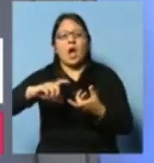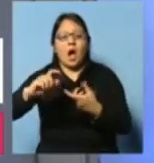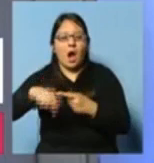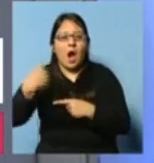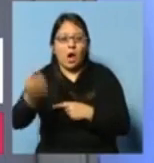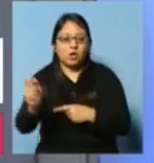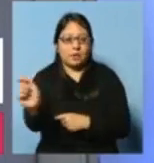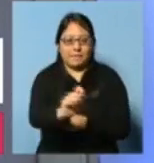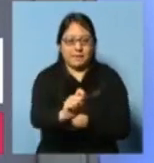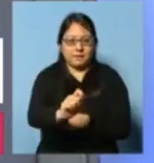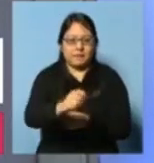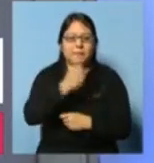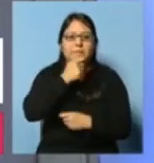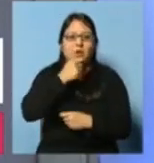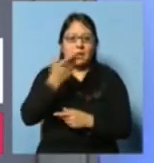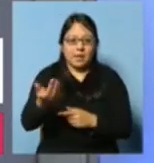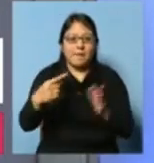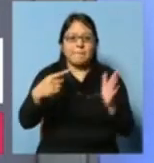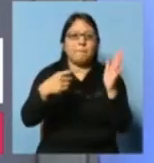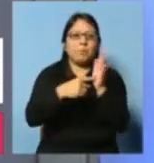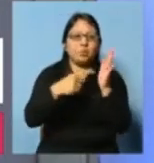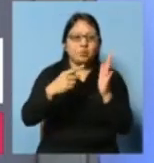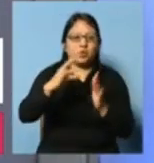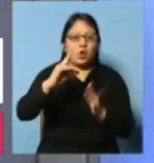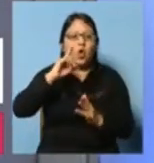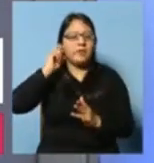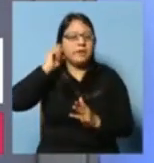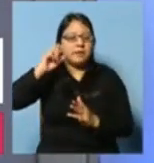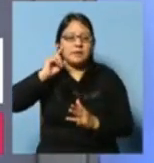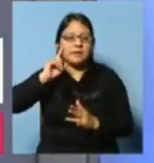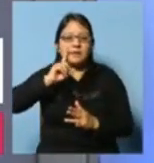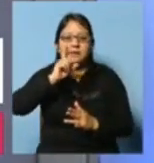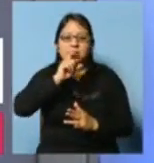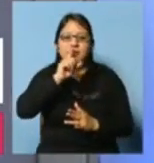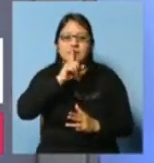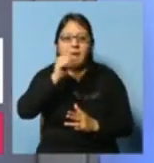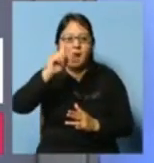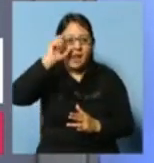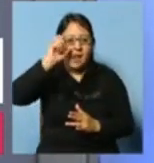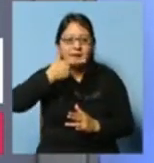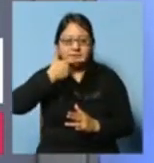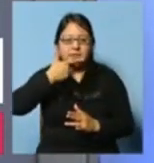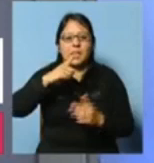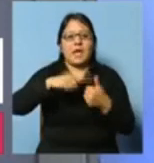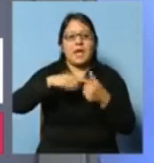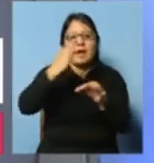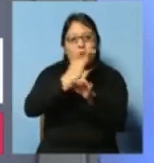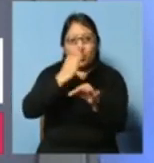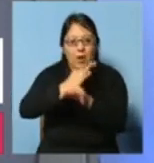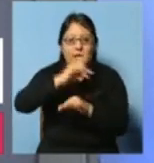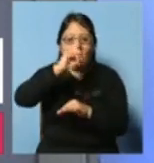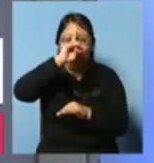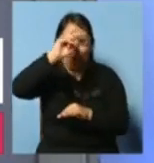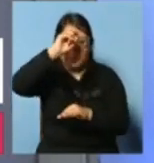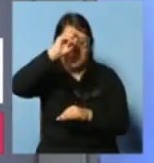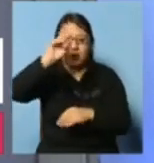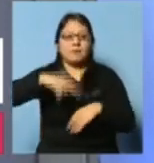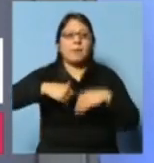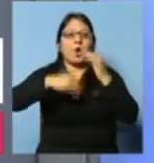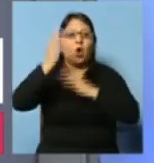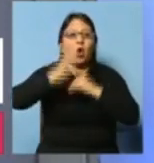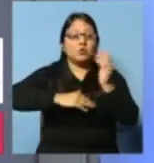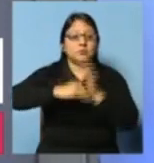ejemplo tenemos puntos digitales en toda la provincia y también conectividad de escuelas de hospitales y obras de infraestructura